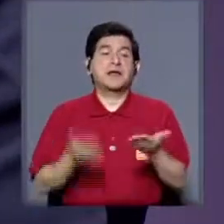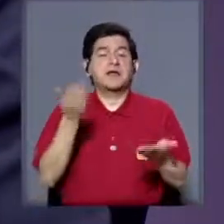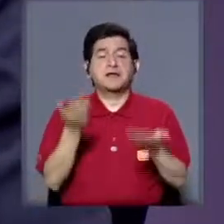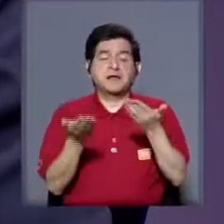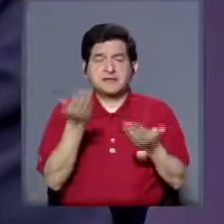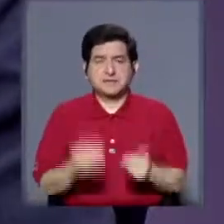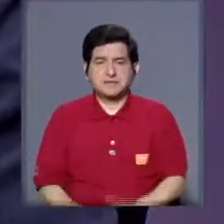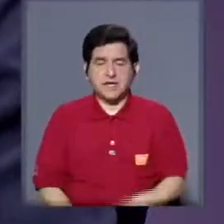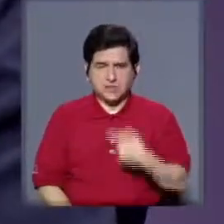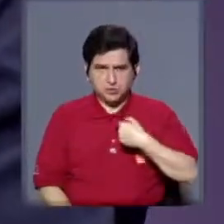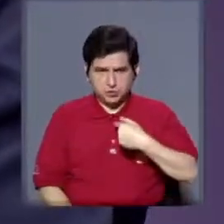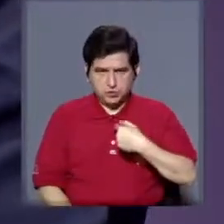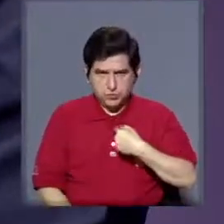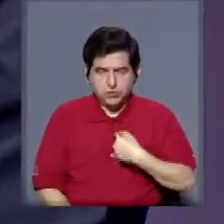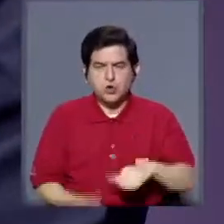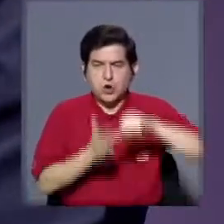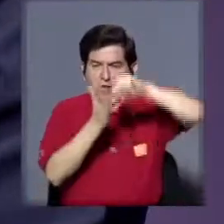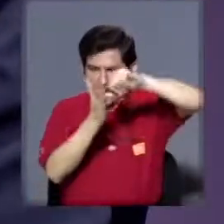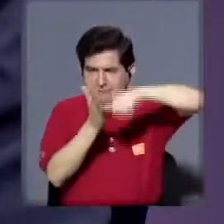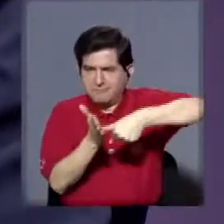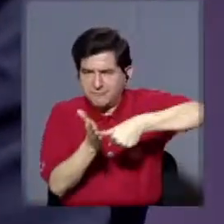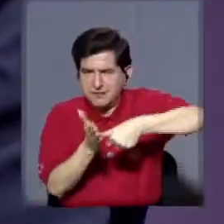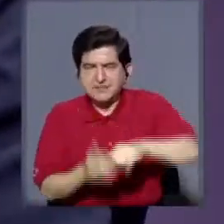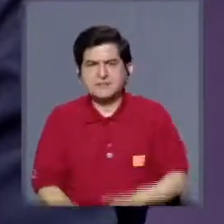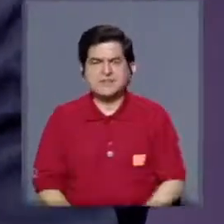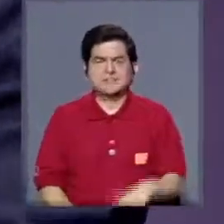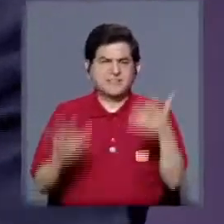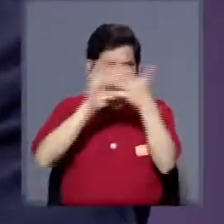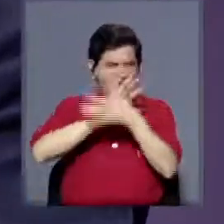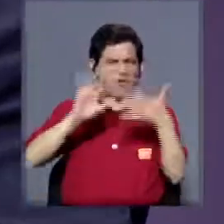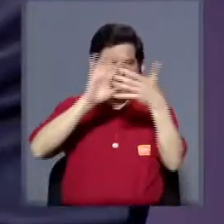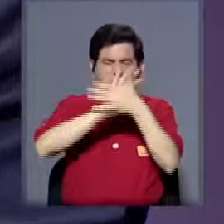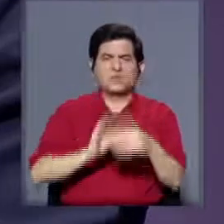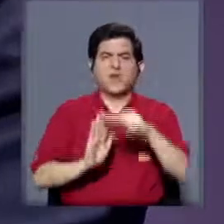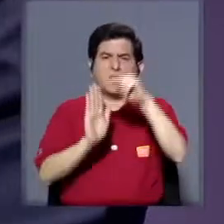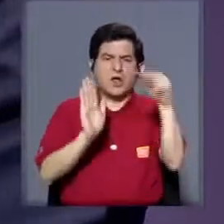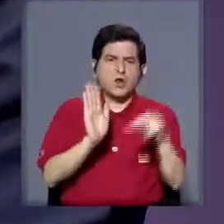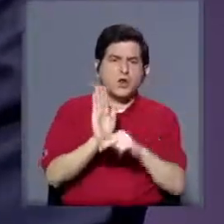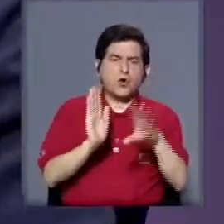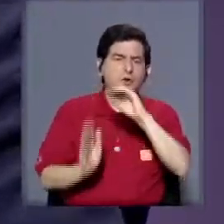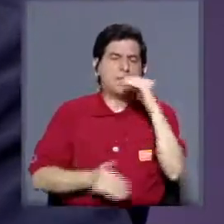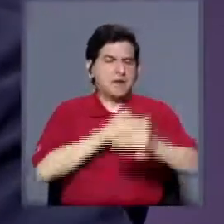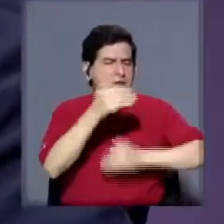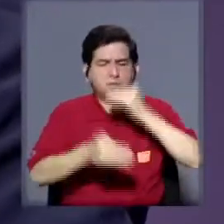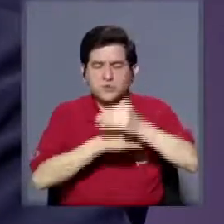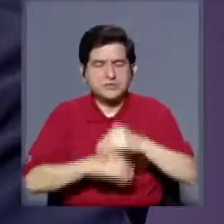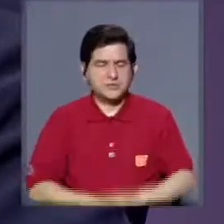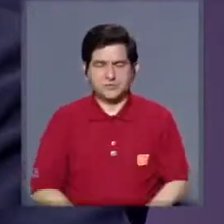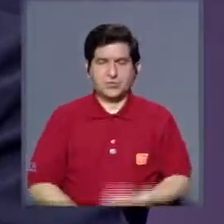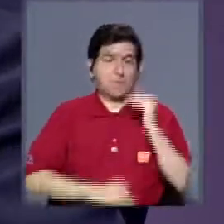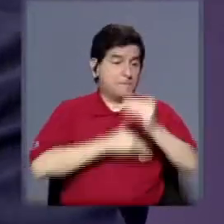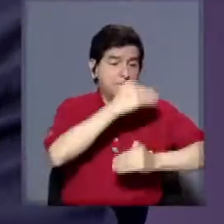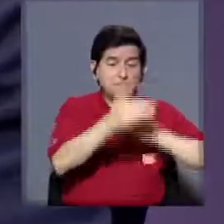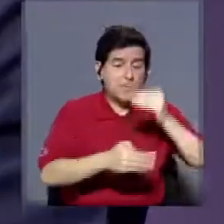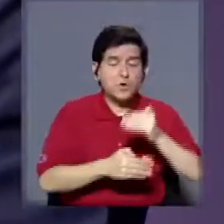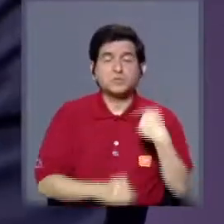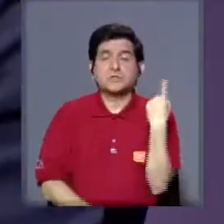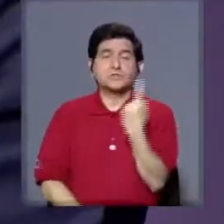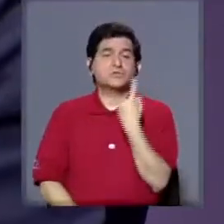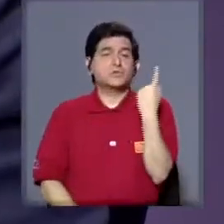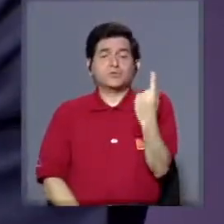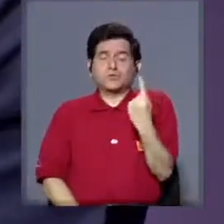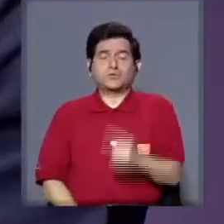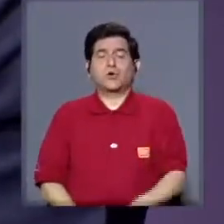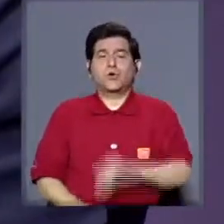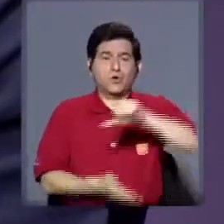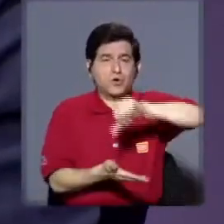y quiero hacer como mucho énfasis en esto porque se confunde norma con protocolo el protocolo saldría únicamente